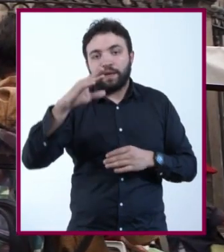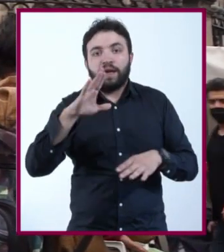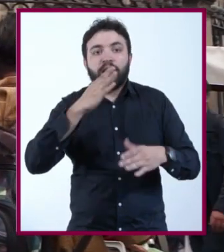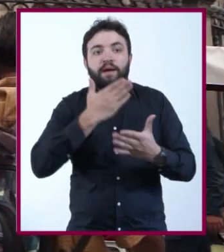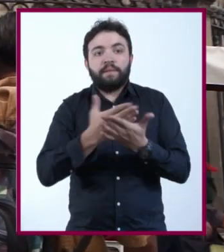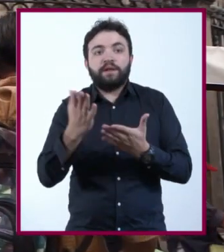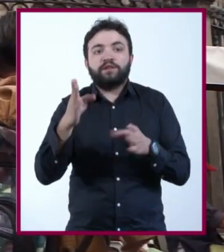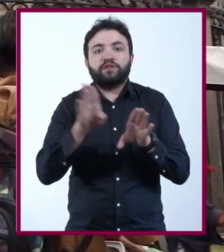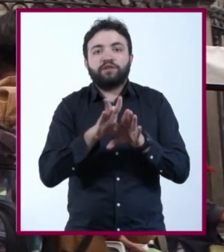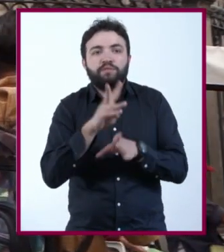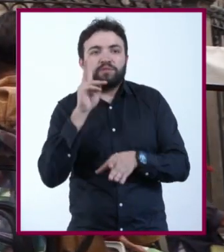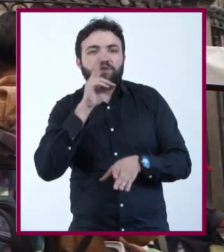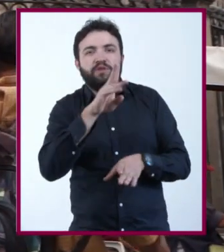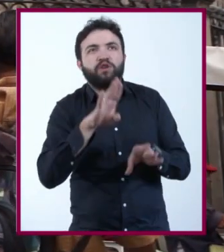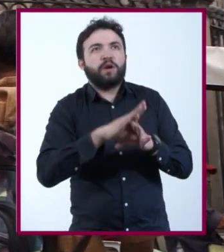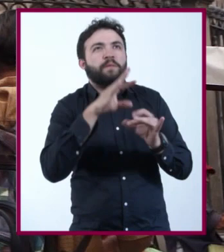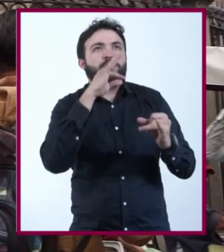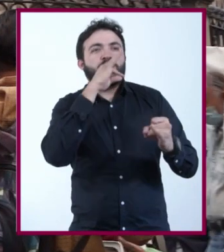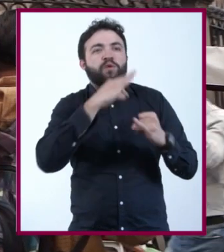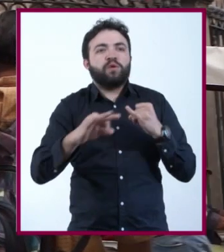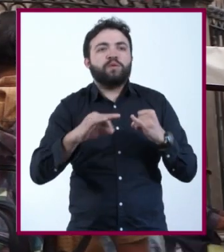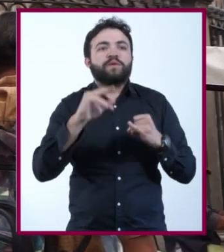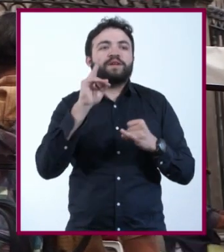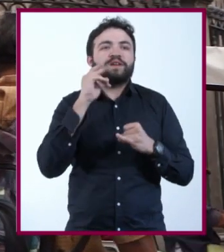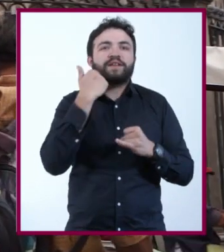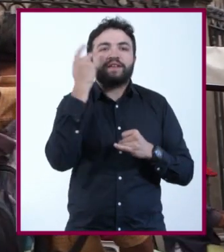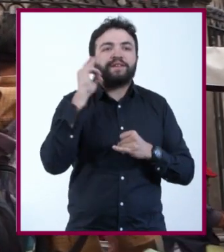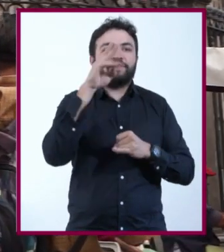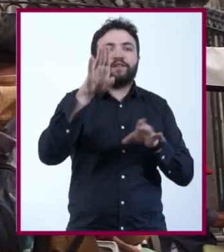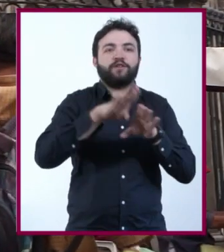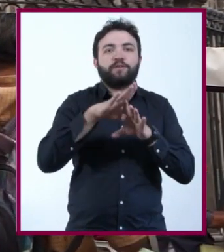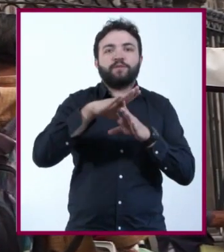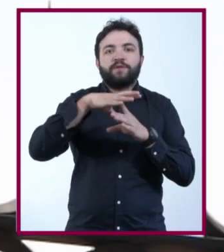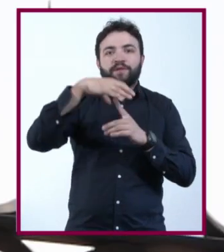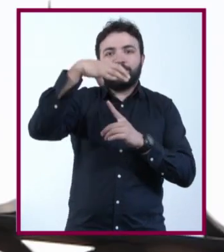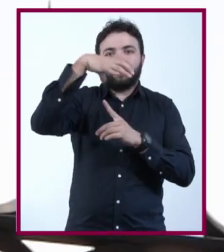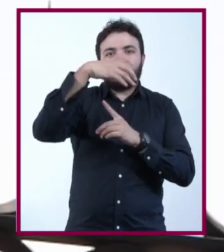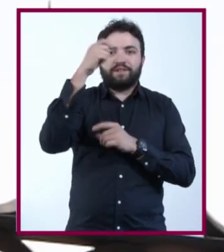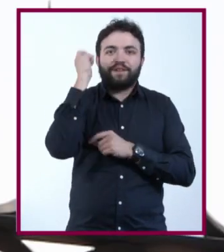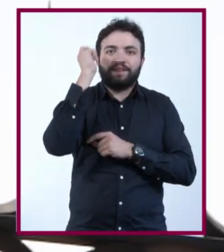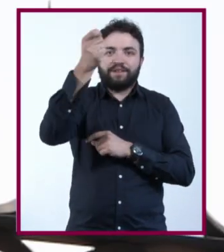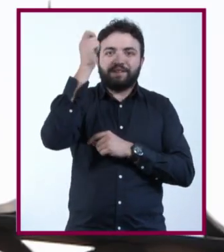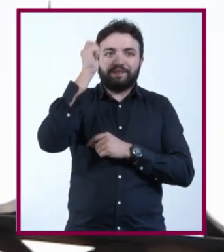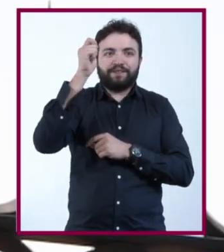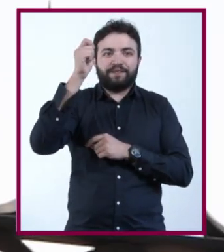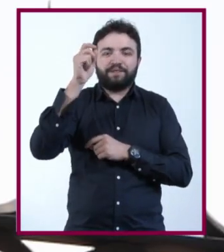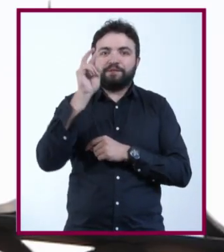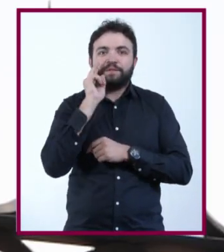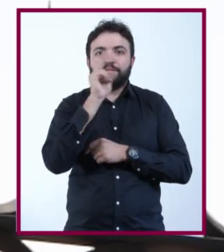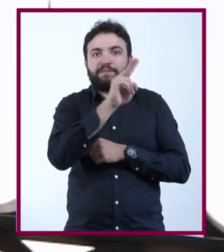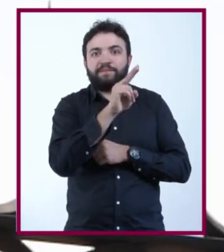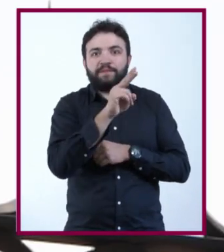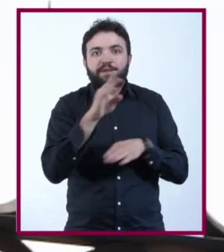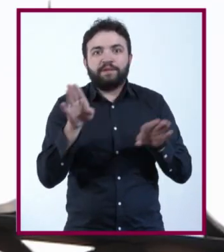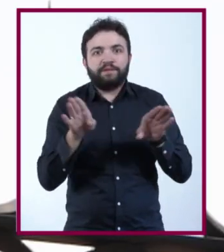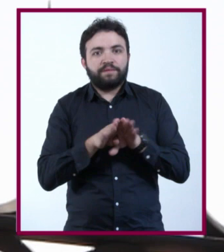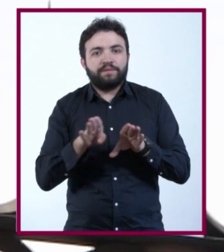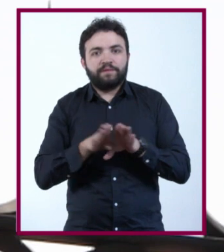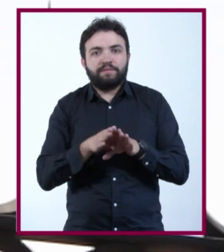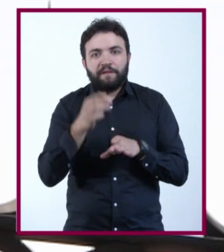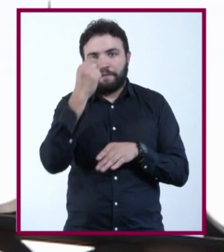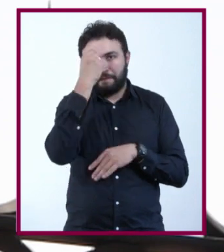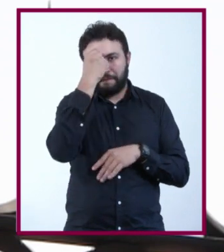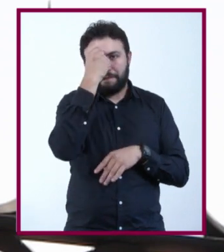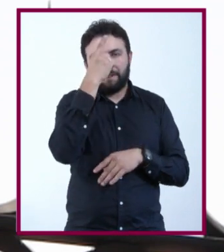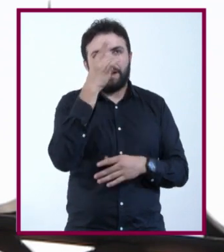además, rematar las torres con esta forma tan original de campanas que tiene nuestra catedral y que la vuelven,